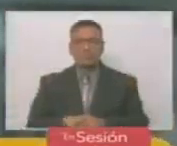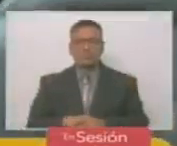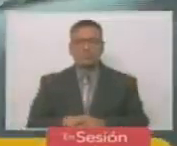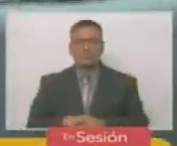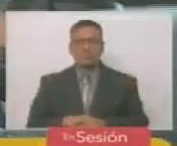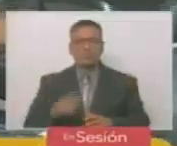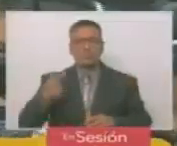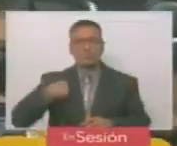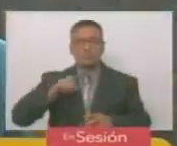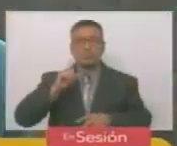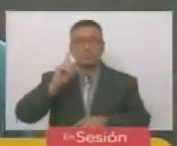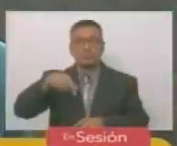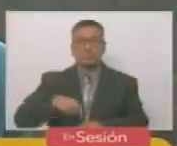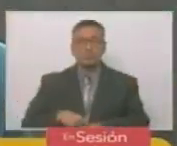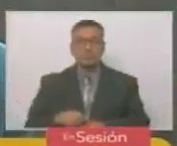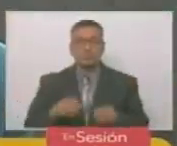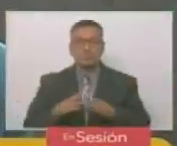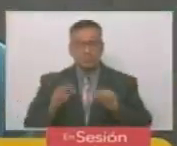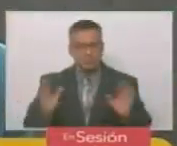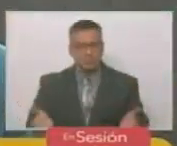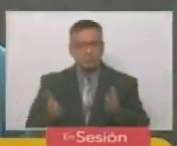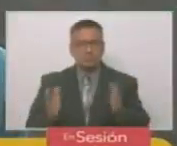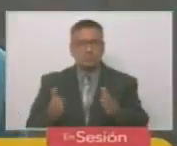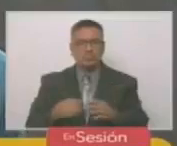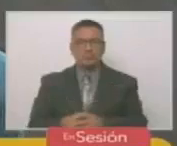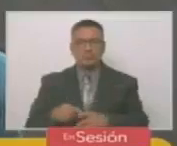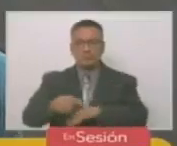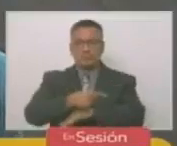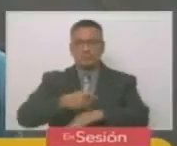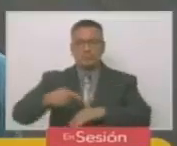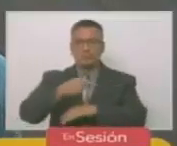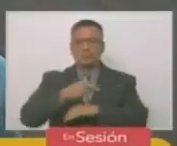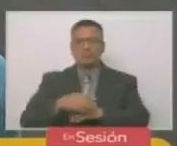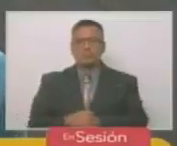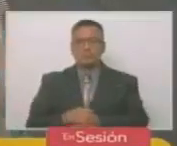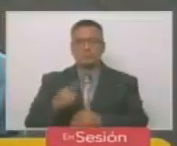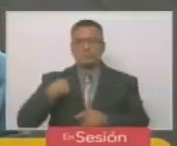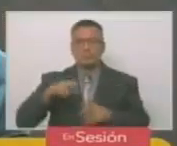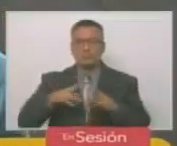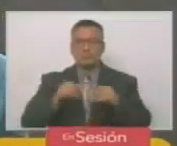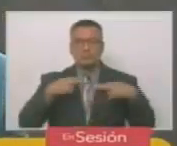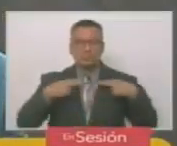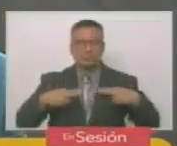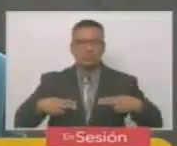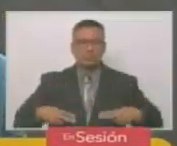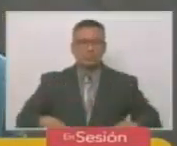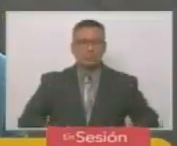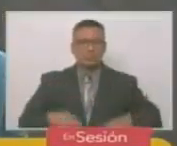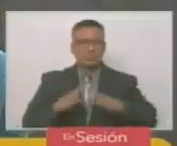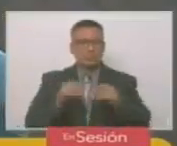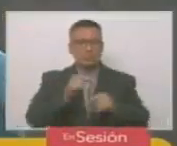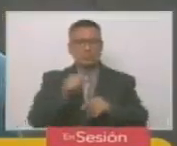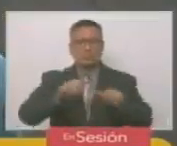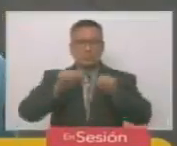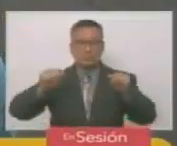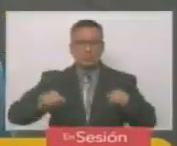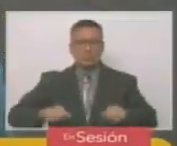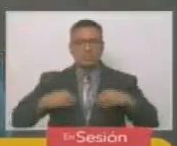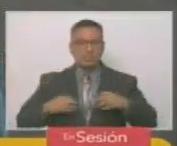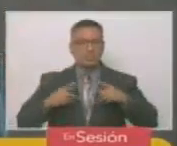llevando también un exhorto al gobierno para que la humanización llegue a todo el sistema de